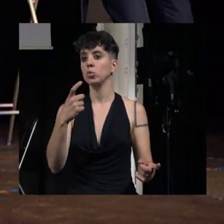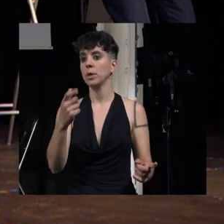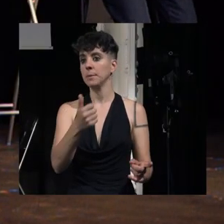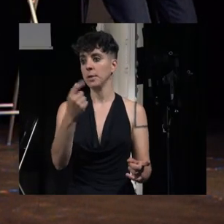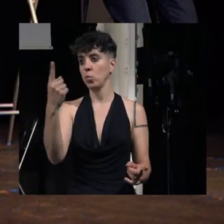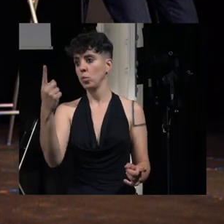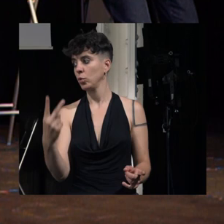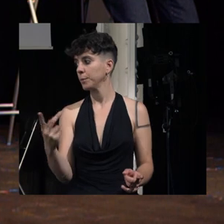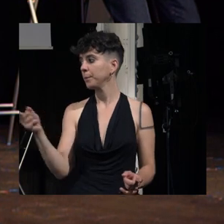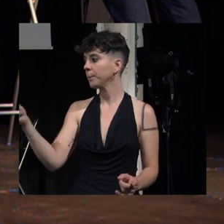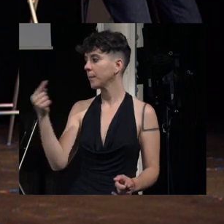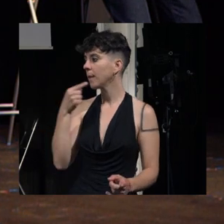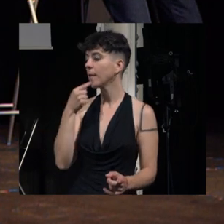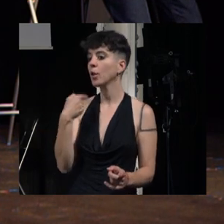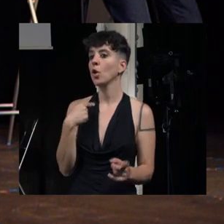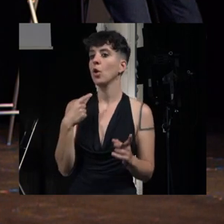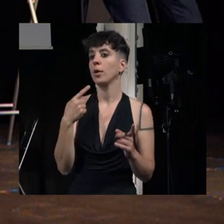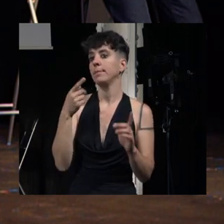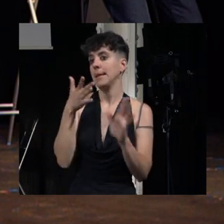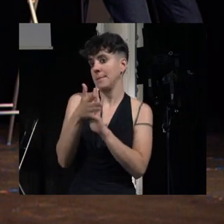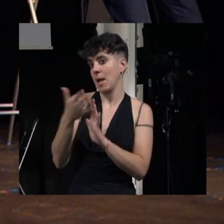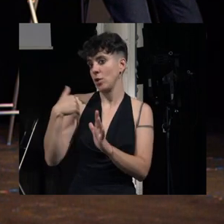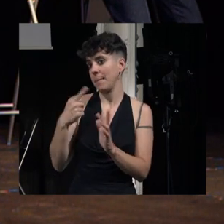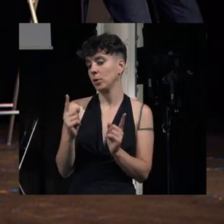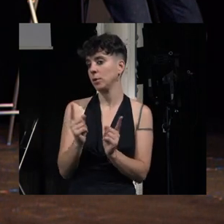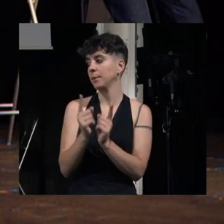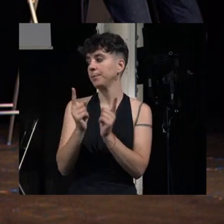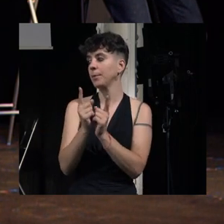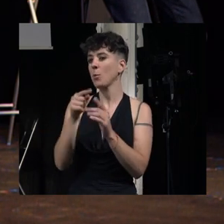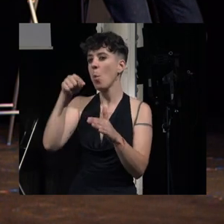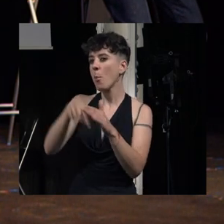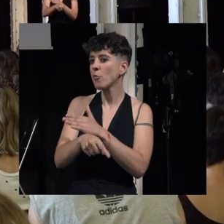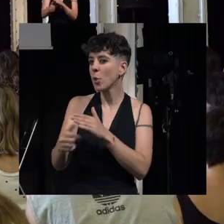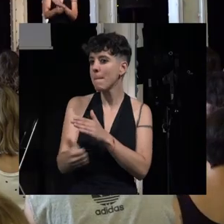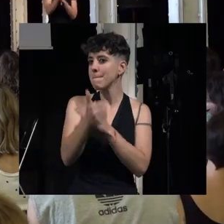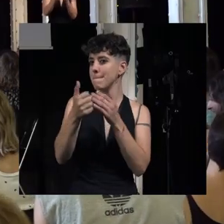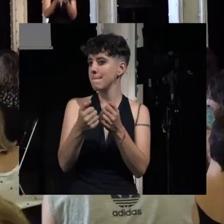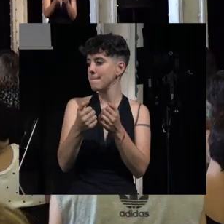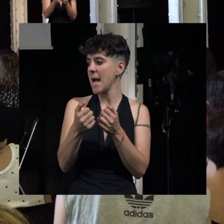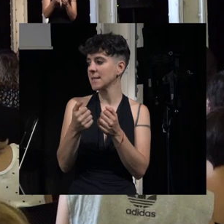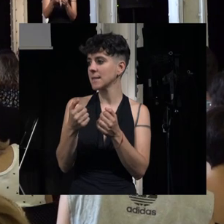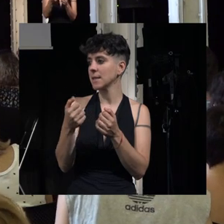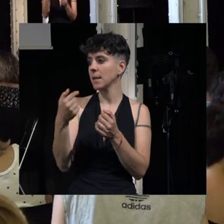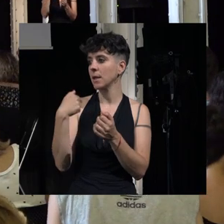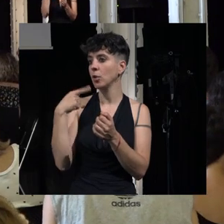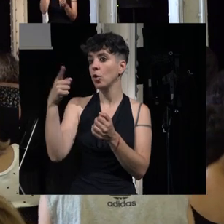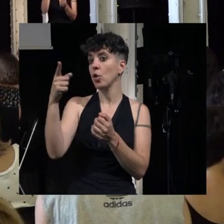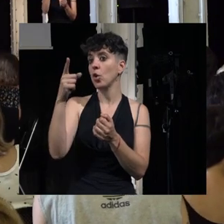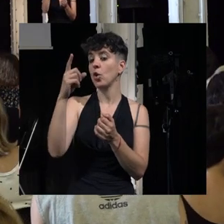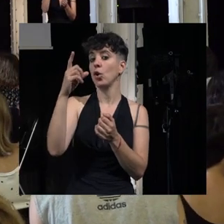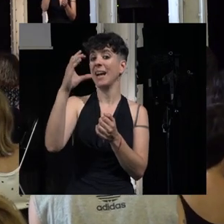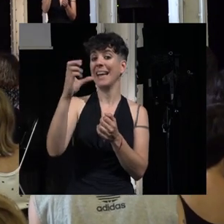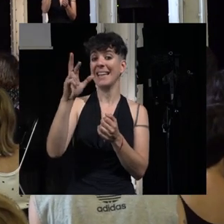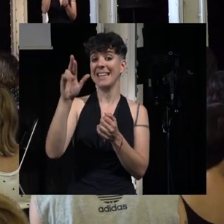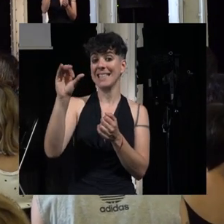Sí, bueno, brevemente, ya lo habéis apuntado, pero ahondar igual un poquito más, que yo con lo que acaba de decir Cristina estoy completamente